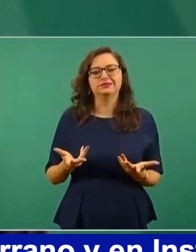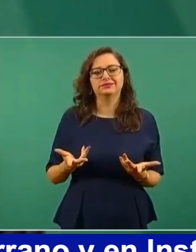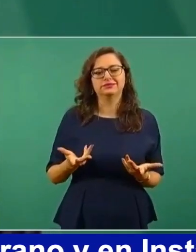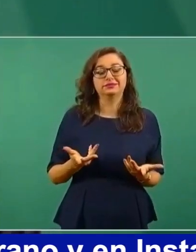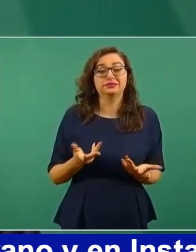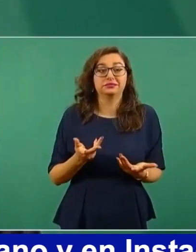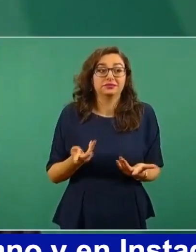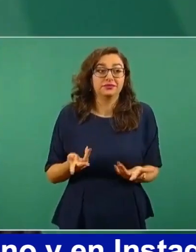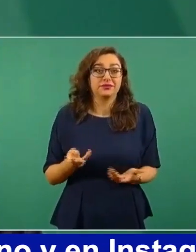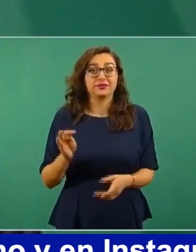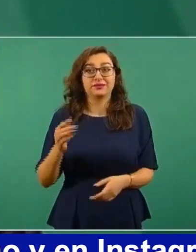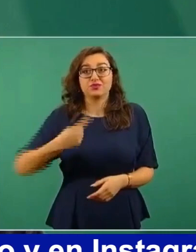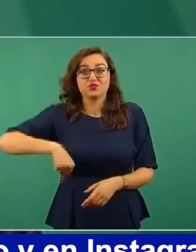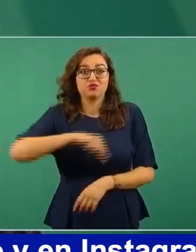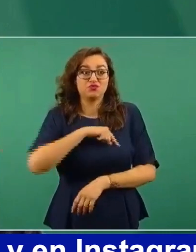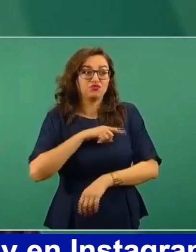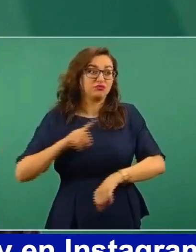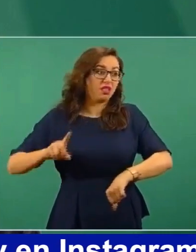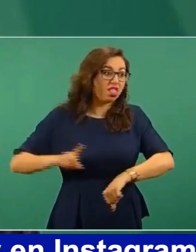persiguiendo